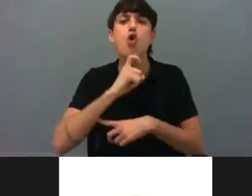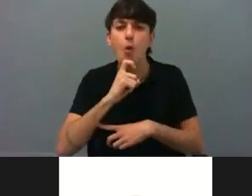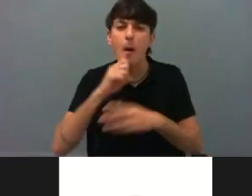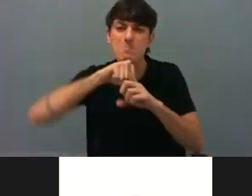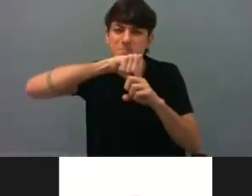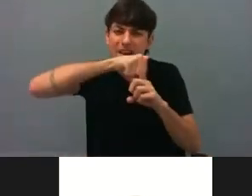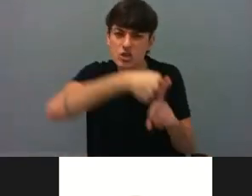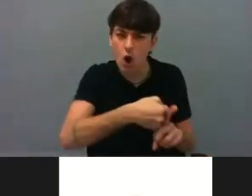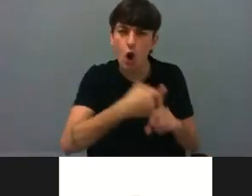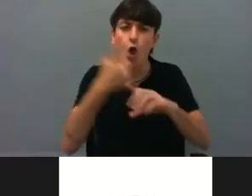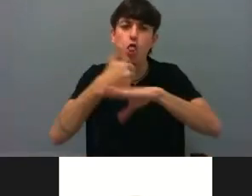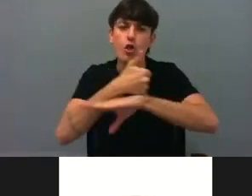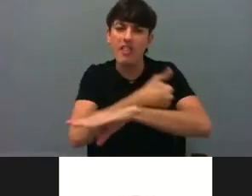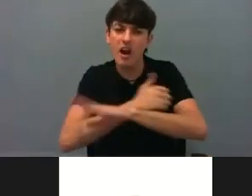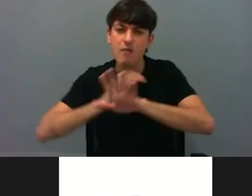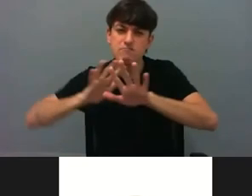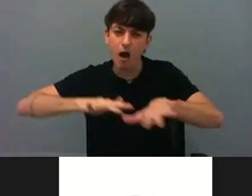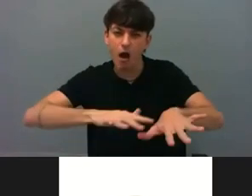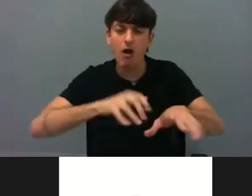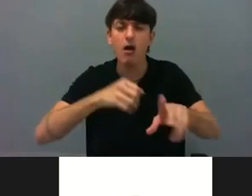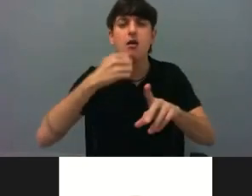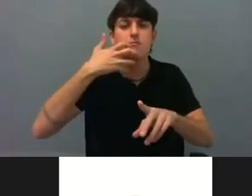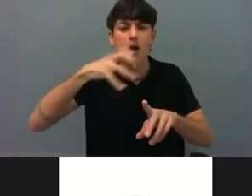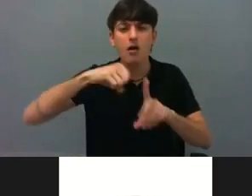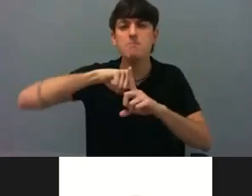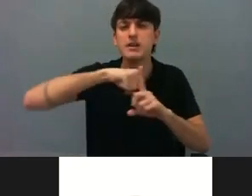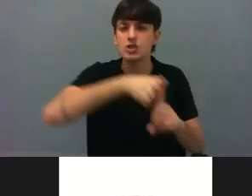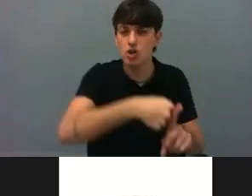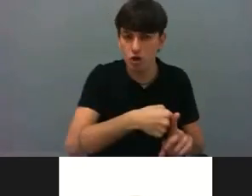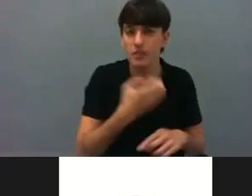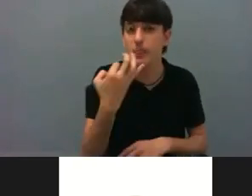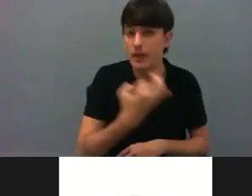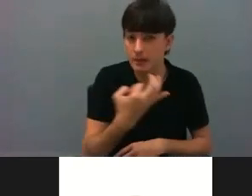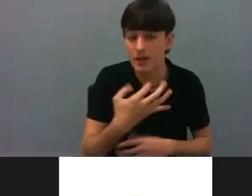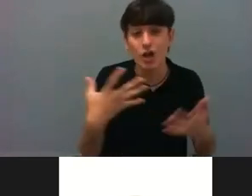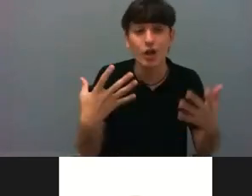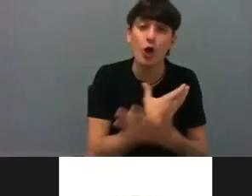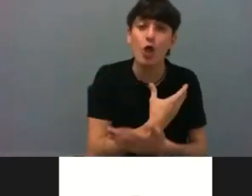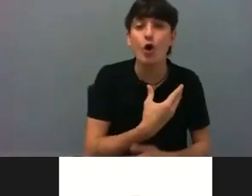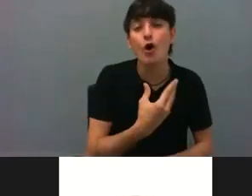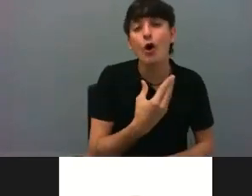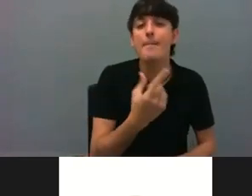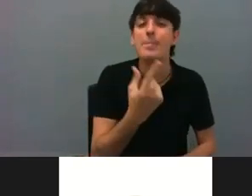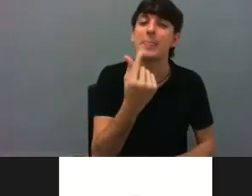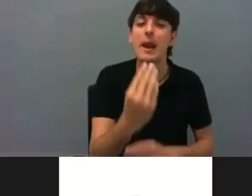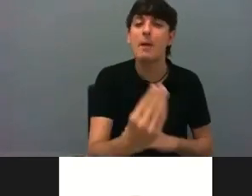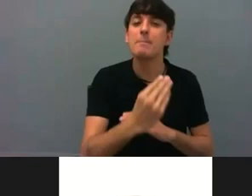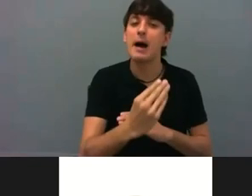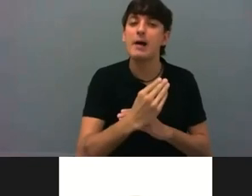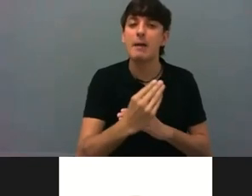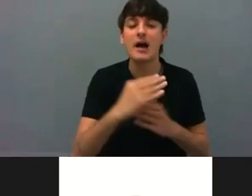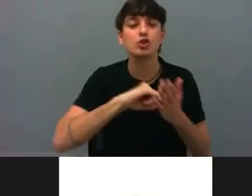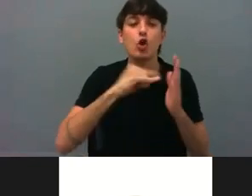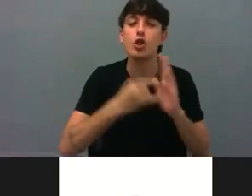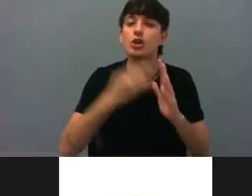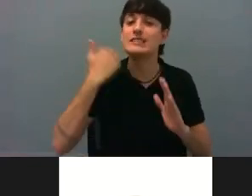ciudadana. Y no todo se resuelve con prestaciones. Porque si a mí me preguntarais, ¿tú qué